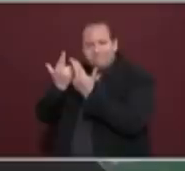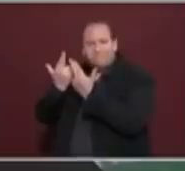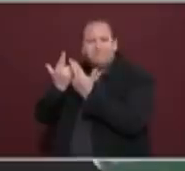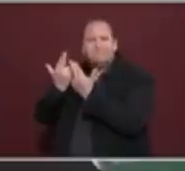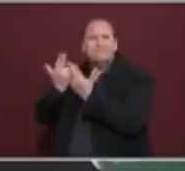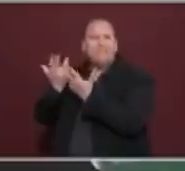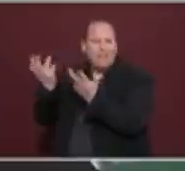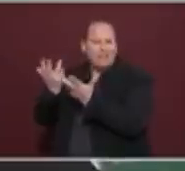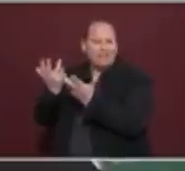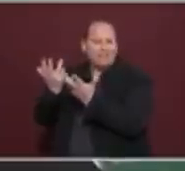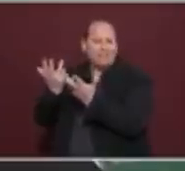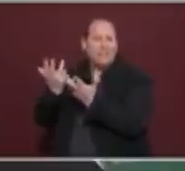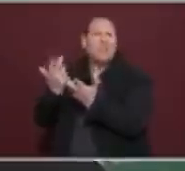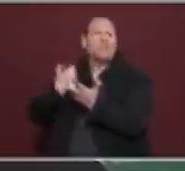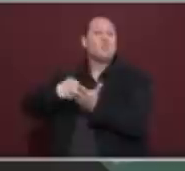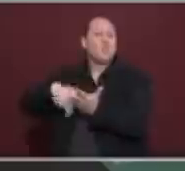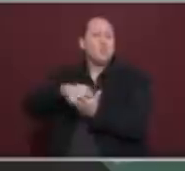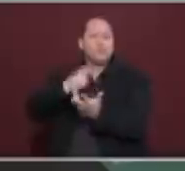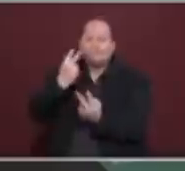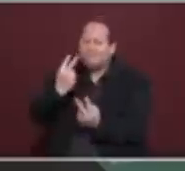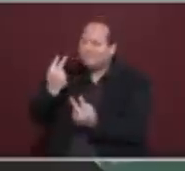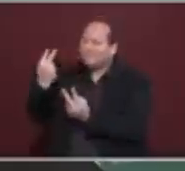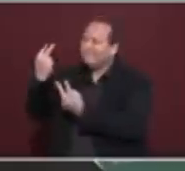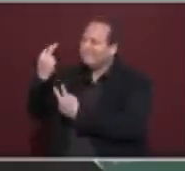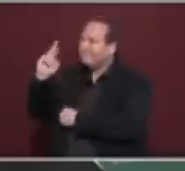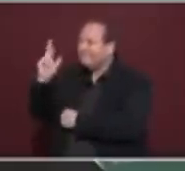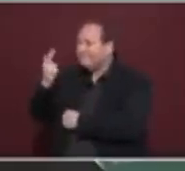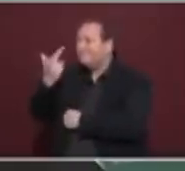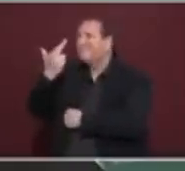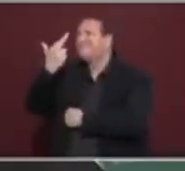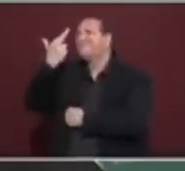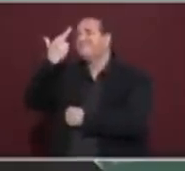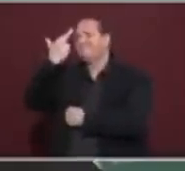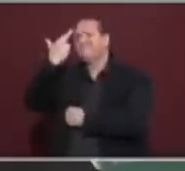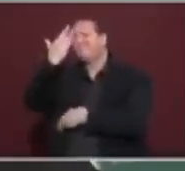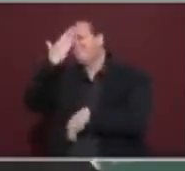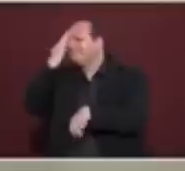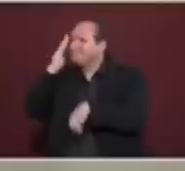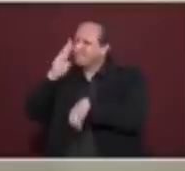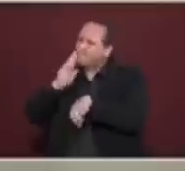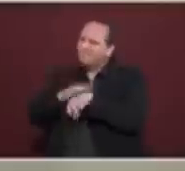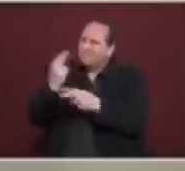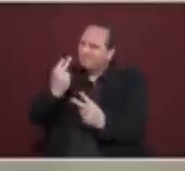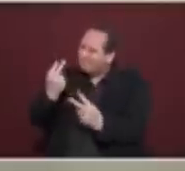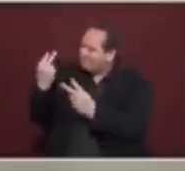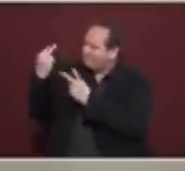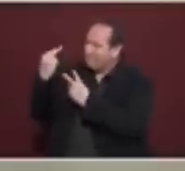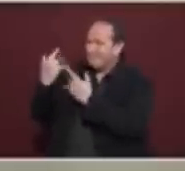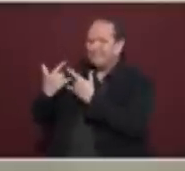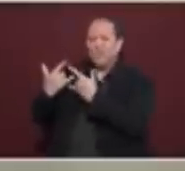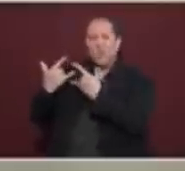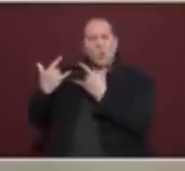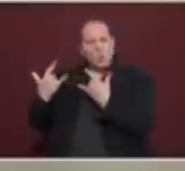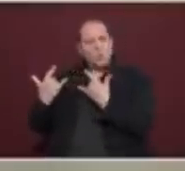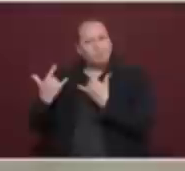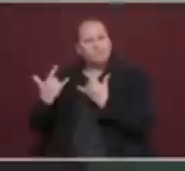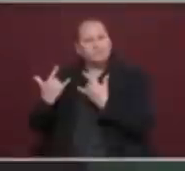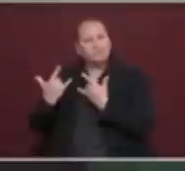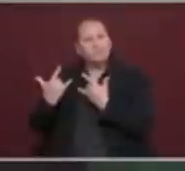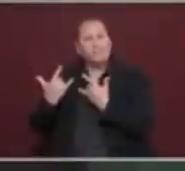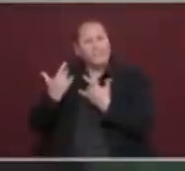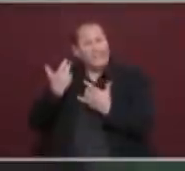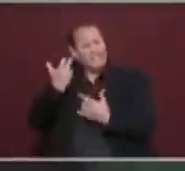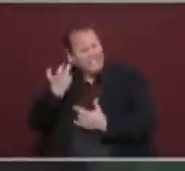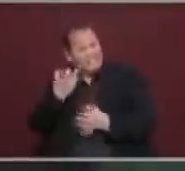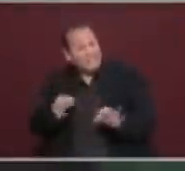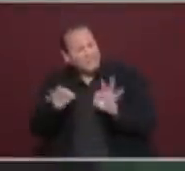a recordar la memoria histórica y eso es muy